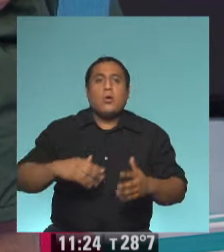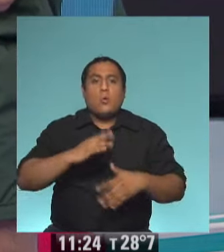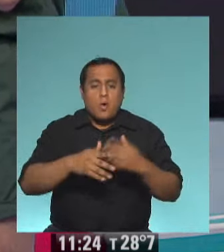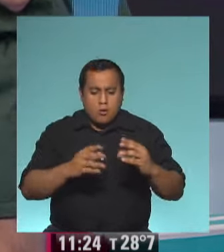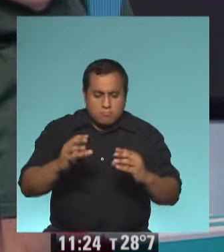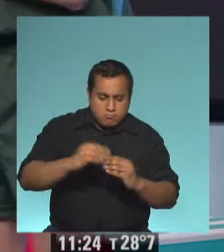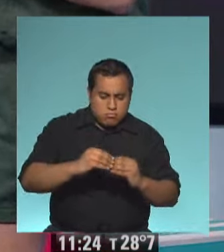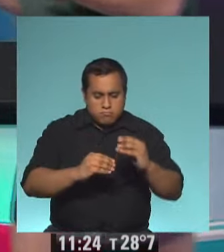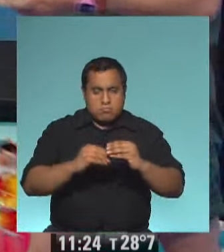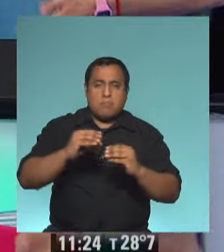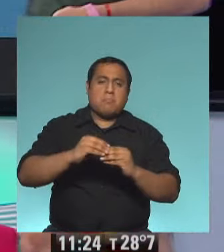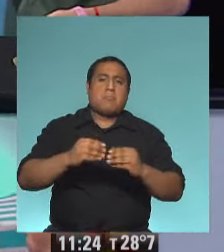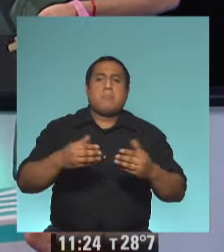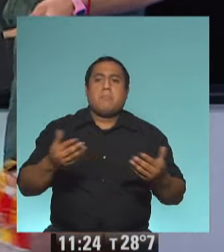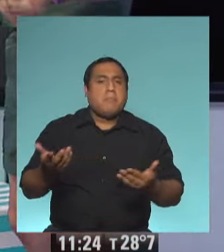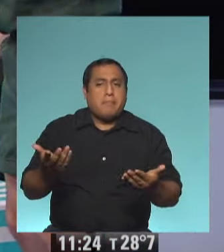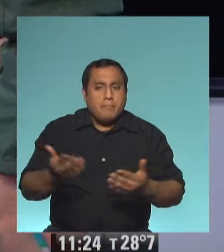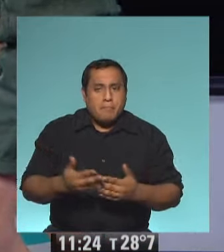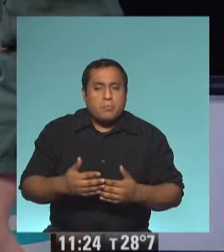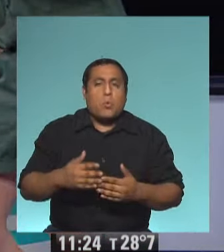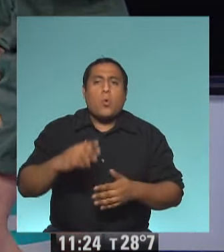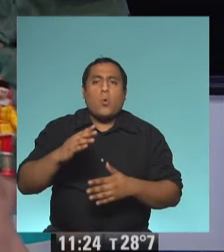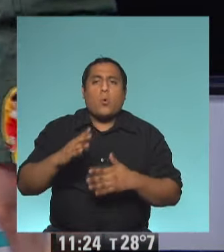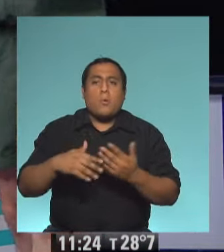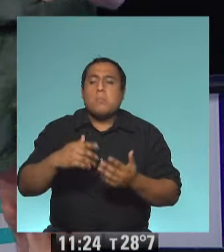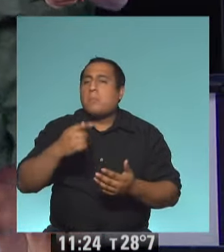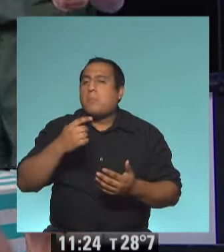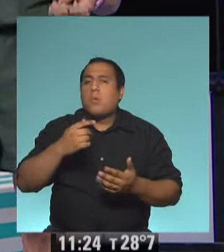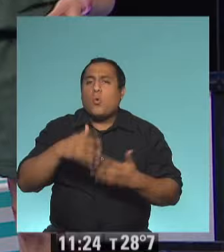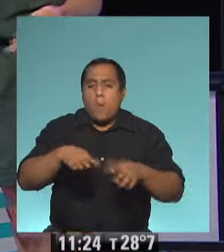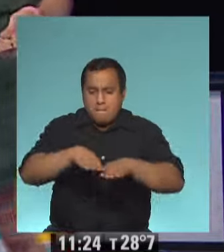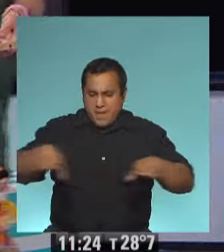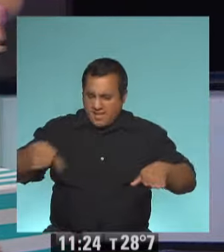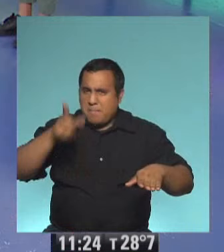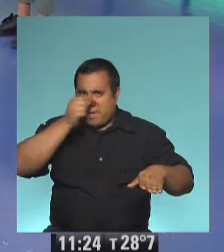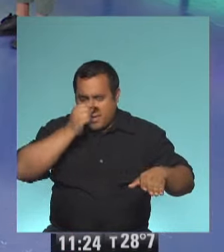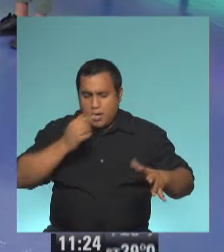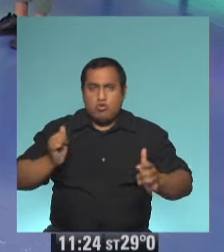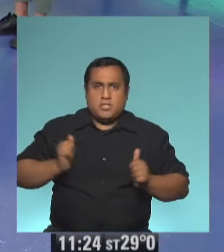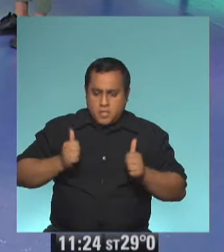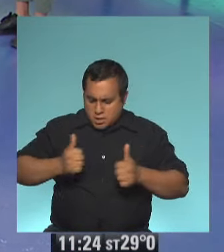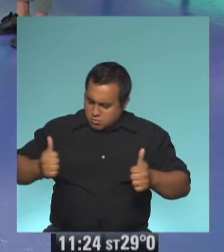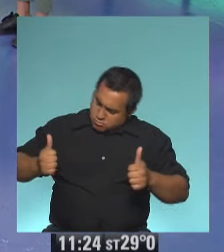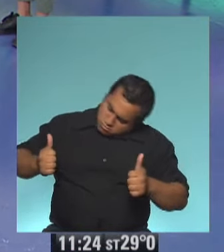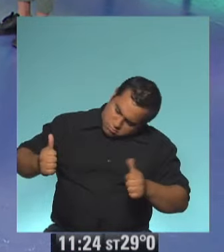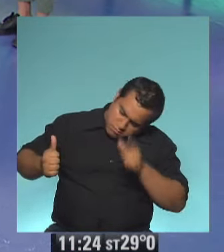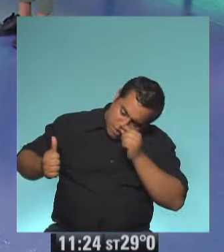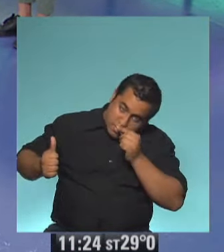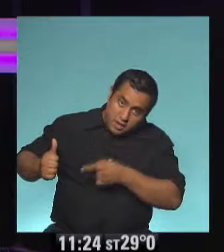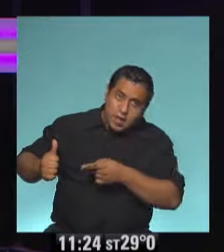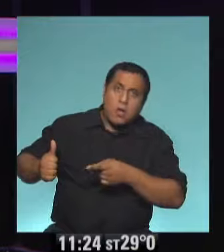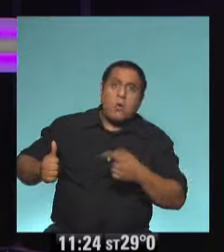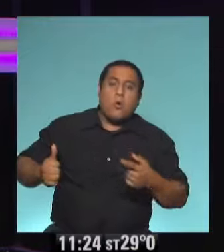encastre, si es un puzzle de madera. O a lo mejor tienen un árbol y tienen cosas de madera, o tienen una mesa también de madera, o tienen sillas de madera. ¡Ay! O este que